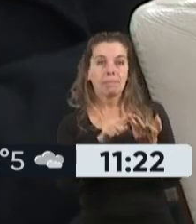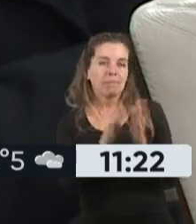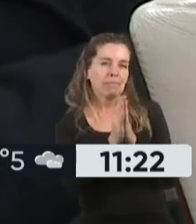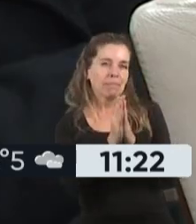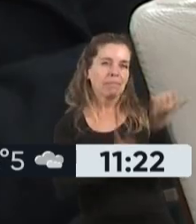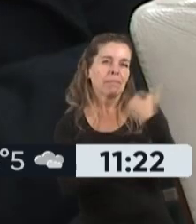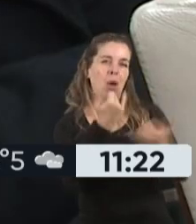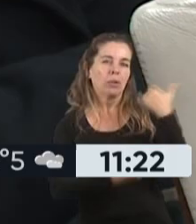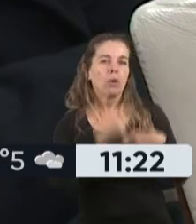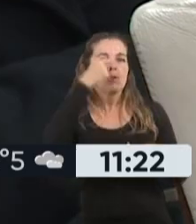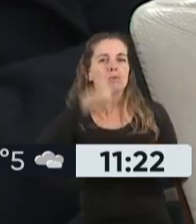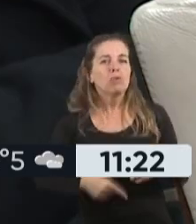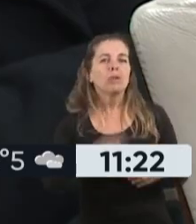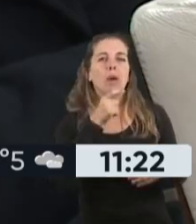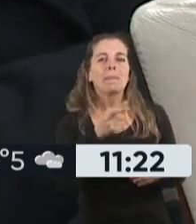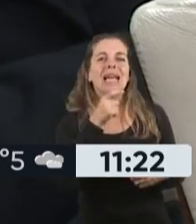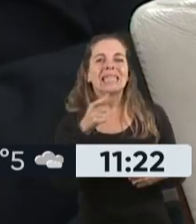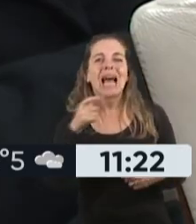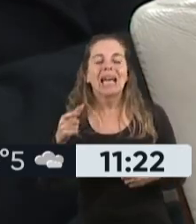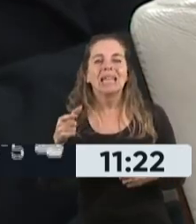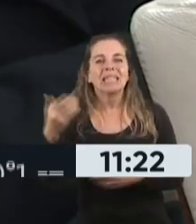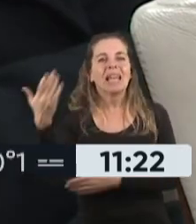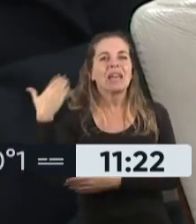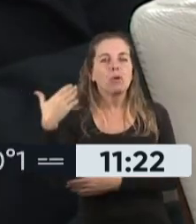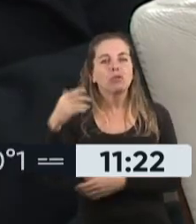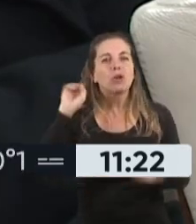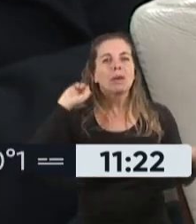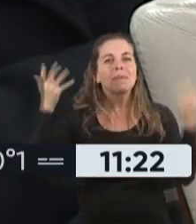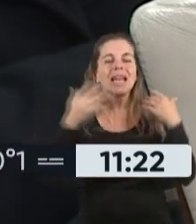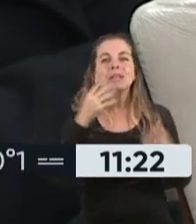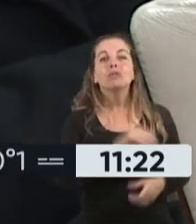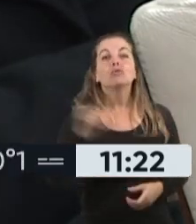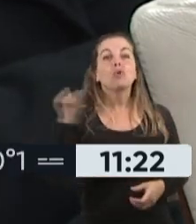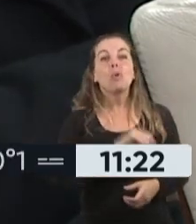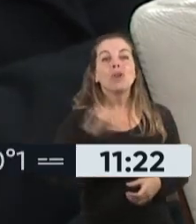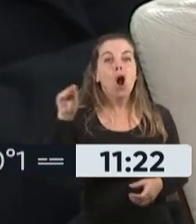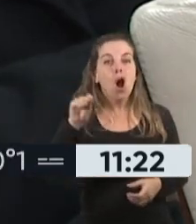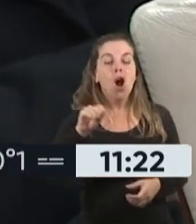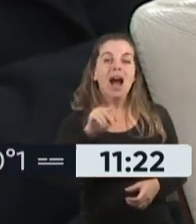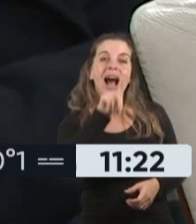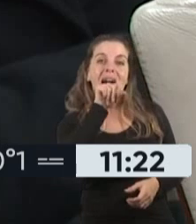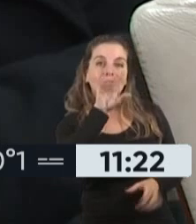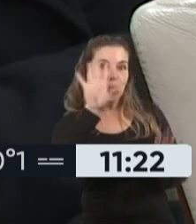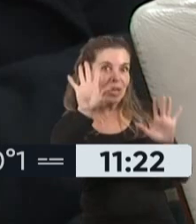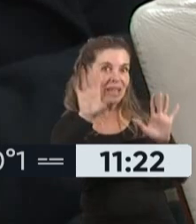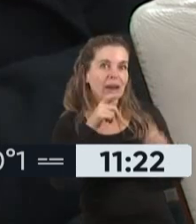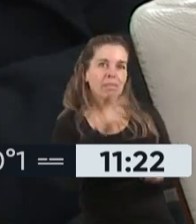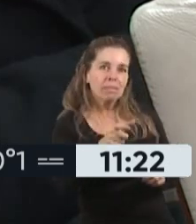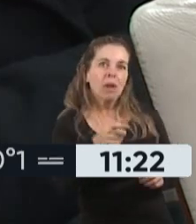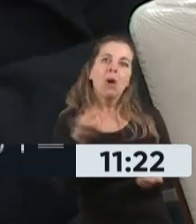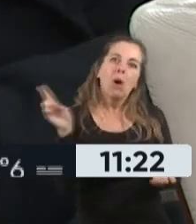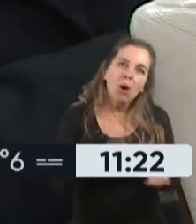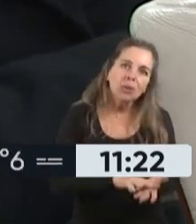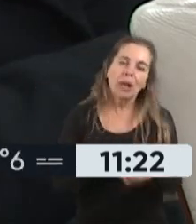sobre los últimos mensajes que el presidente ha escrito en la red Twitter. Ha vuelto a arremeter